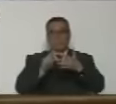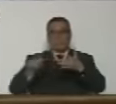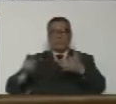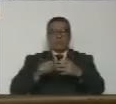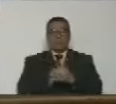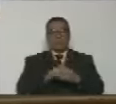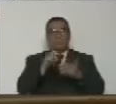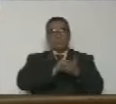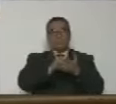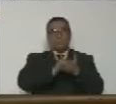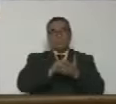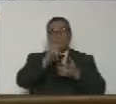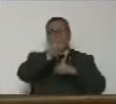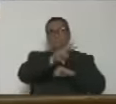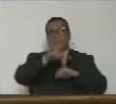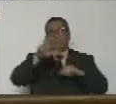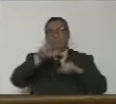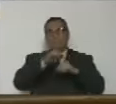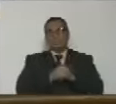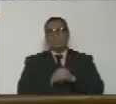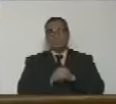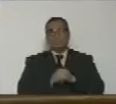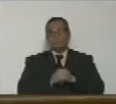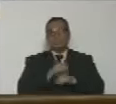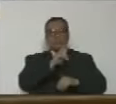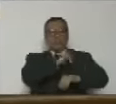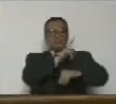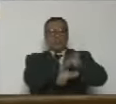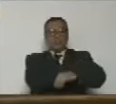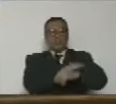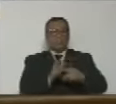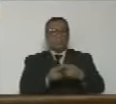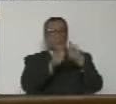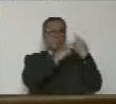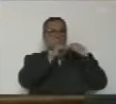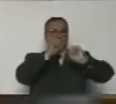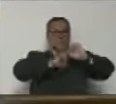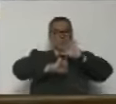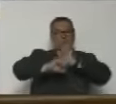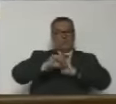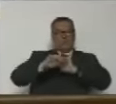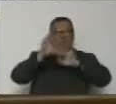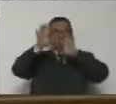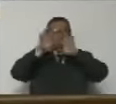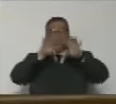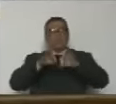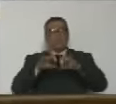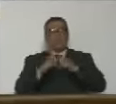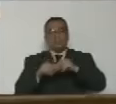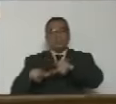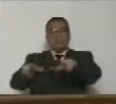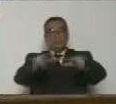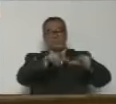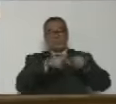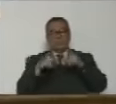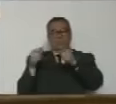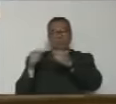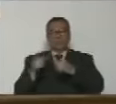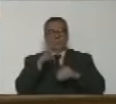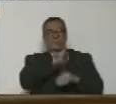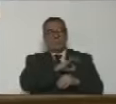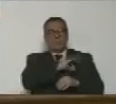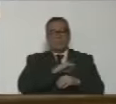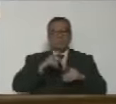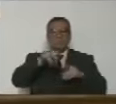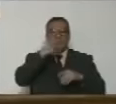siguientes términos. Artículo 23. El Poder Popular asume la defensa integral de la nación y su soberanía en lo económico,